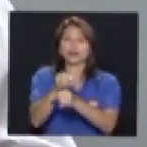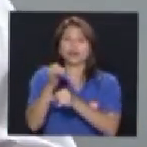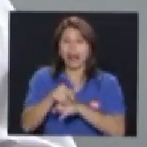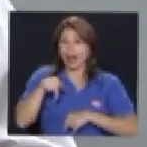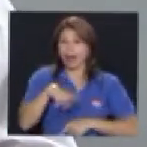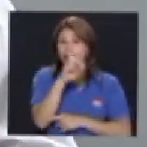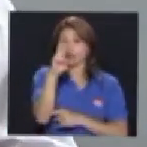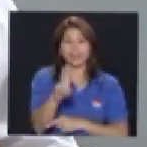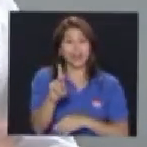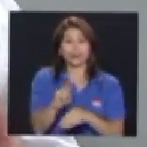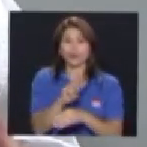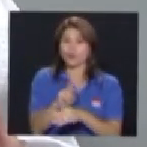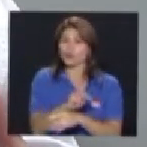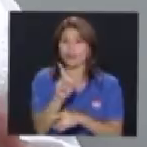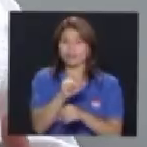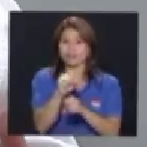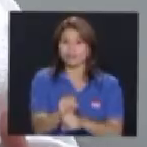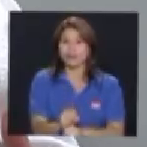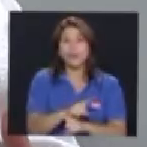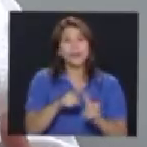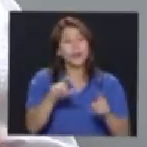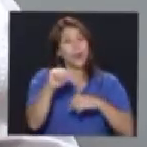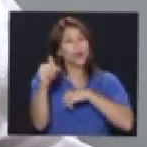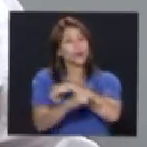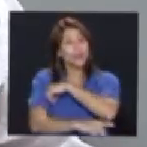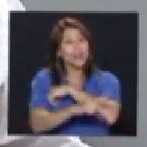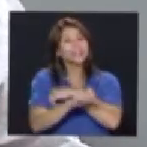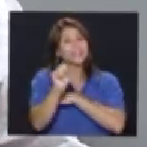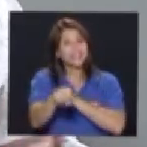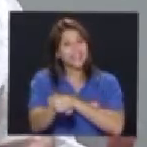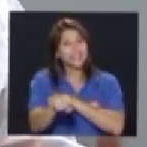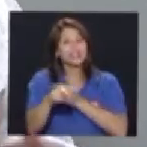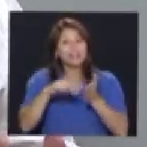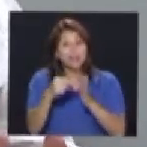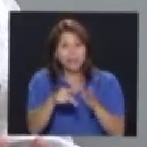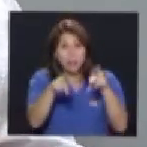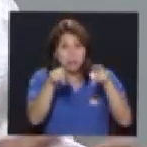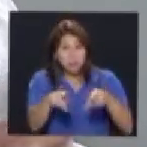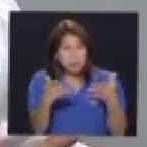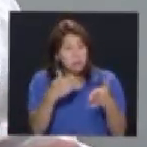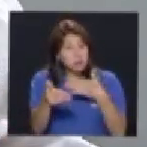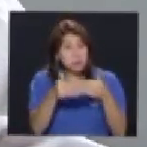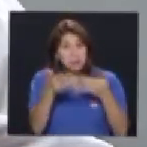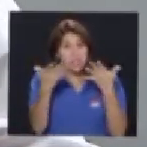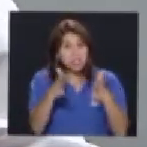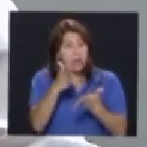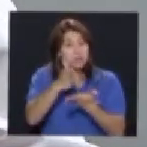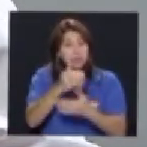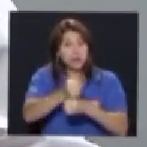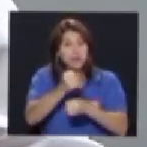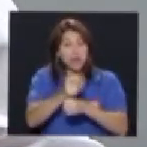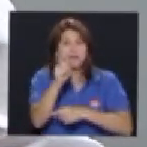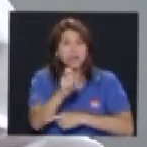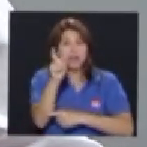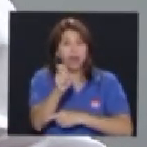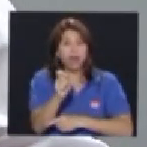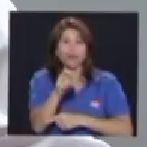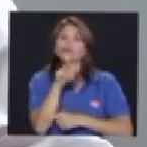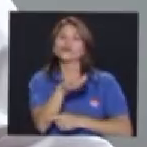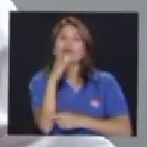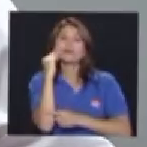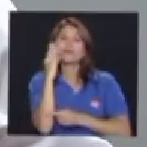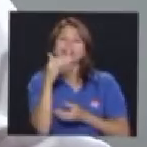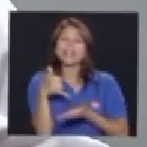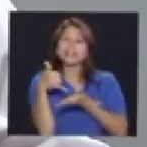otros países, digamos, que la experiencia se premia, ¿verdad? Y además es útil. Entonces, eso es una cosa. Segundo, que yo